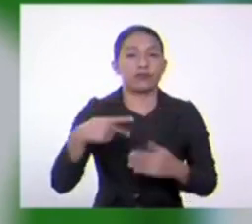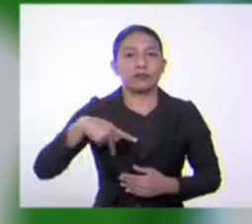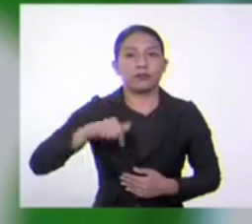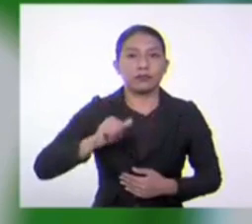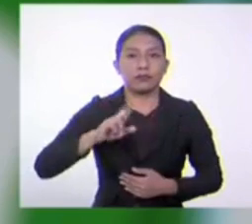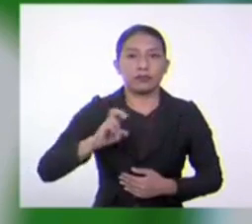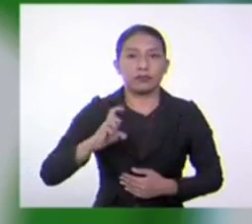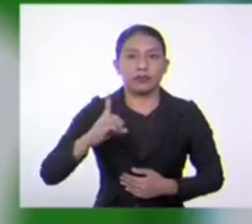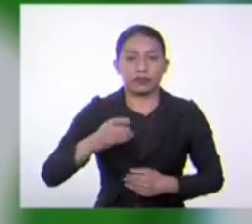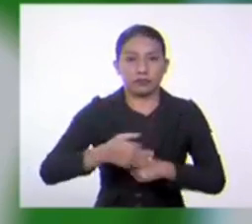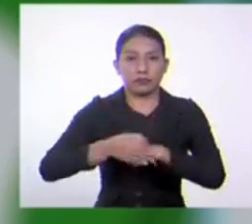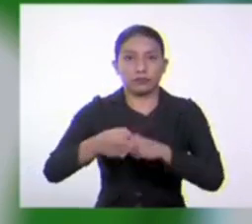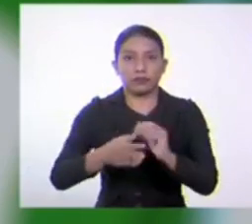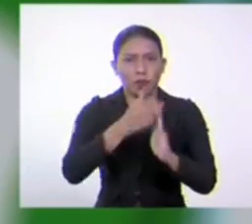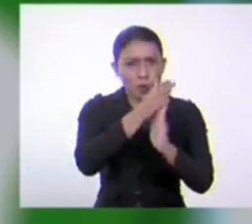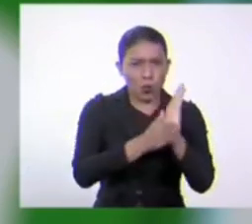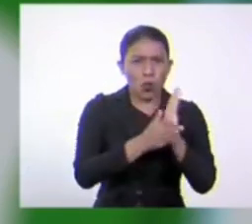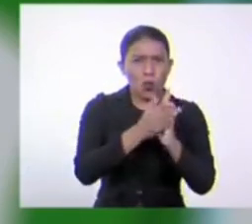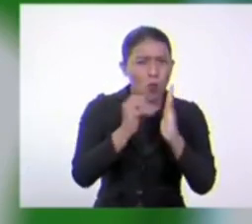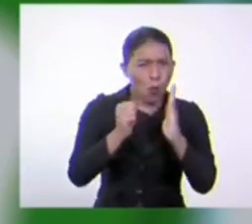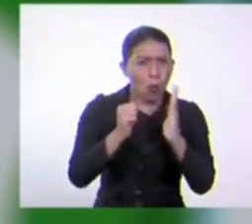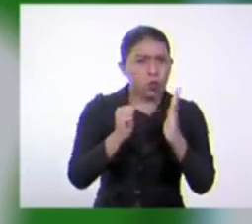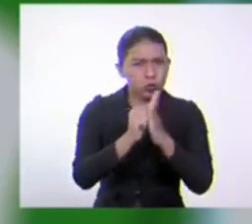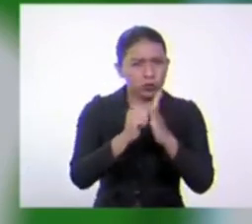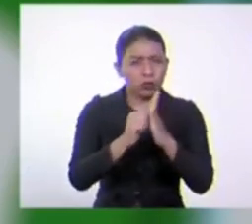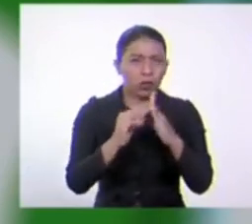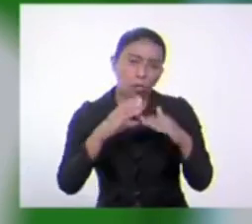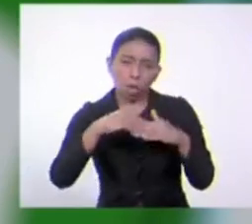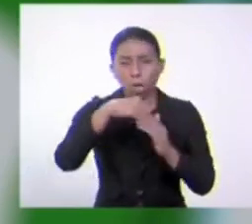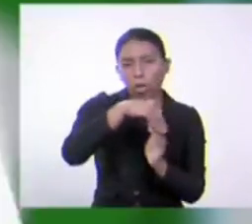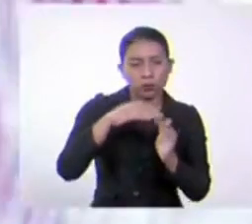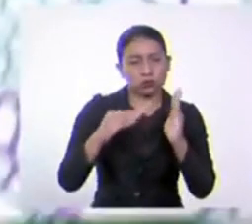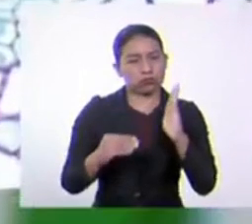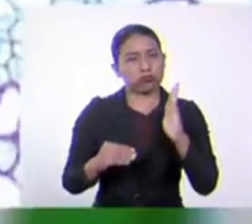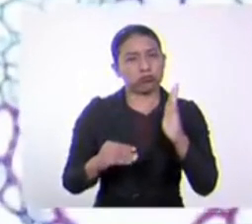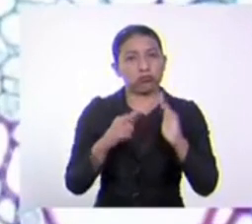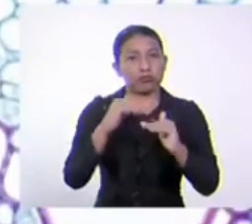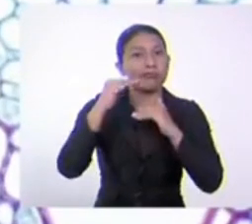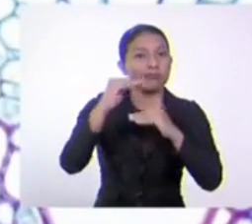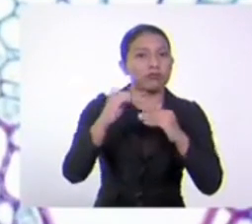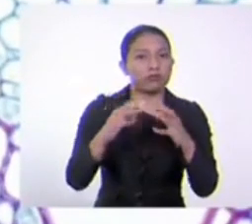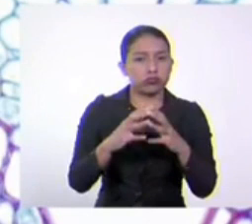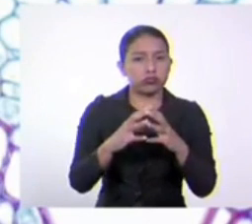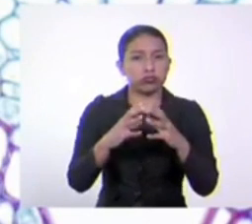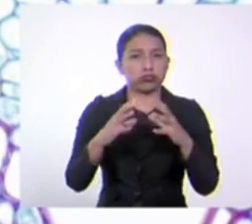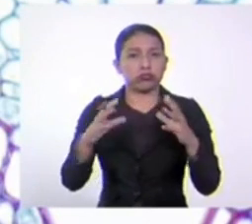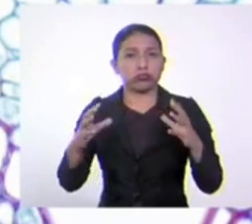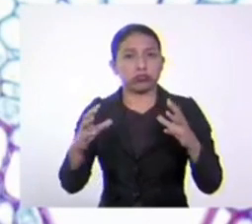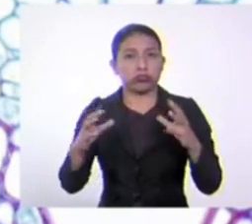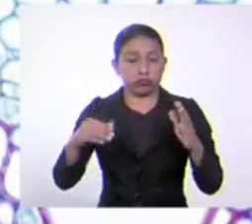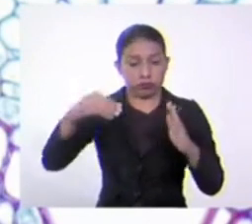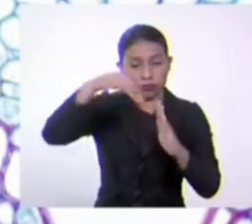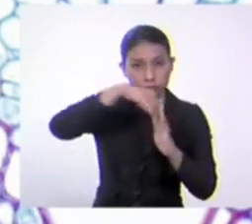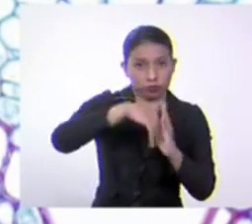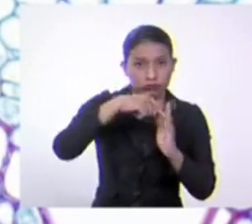Aparte de la rigidez, esto también limita las zonas de crecimiento en el cuerpo vegetal.